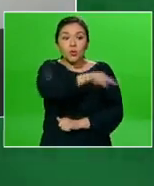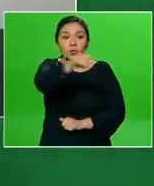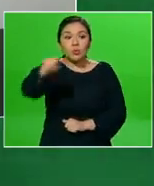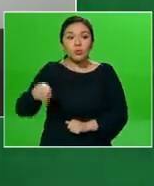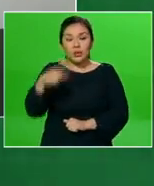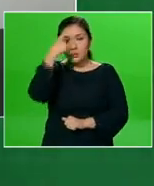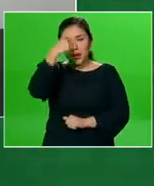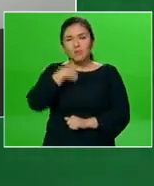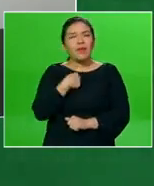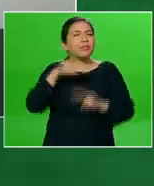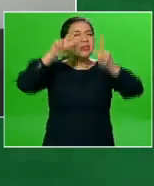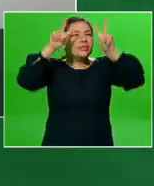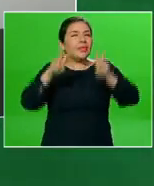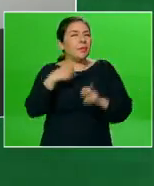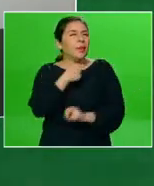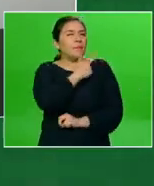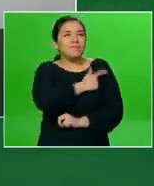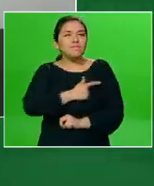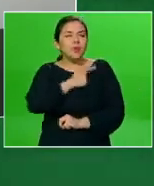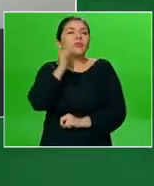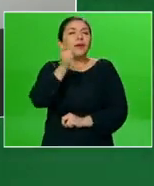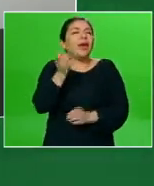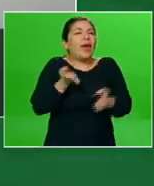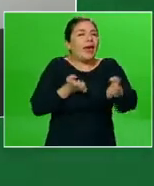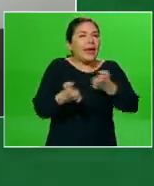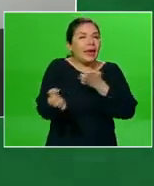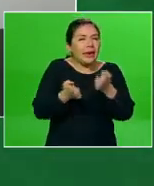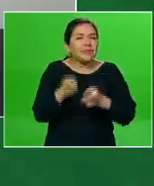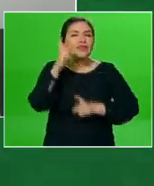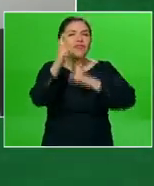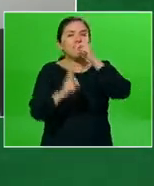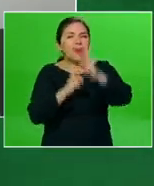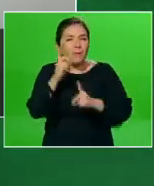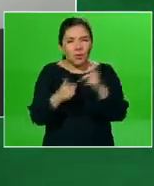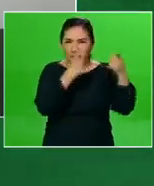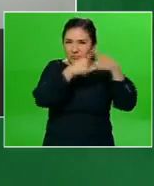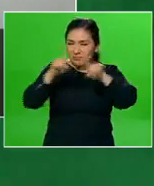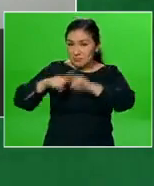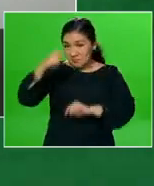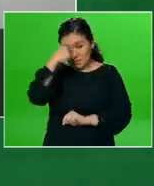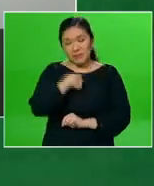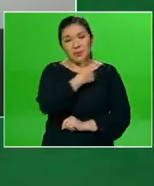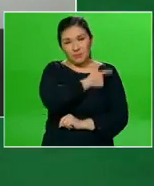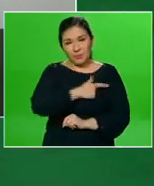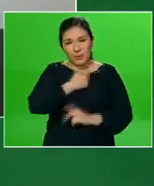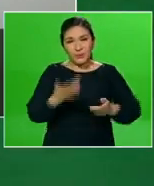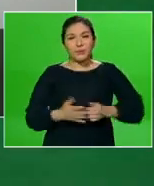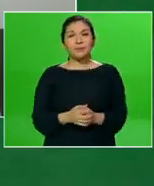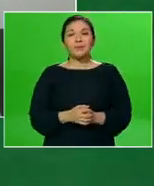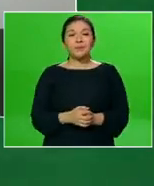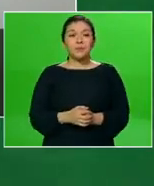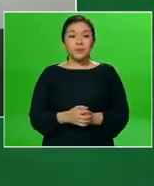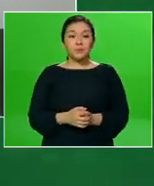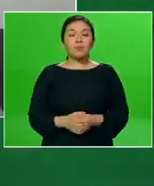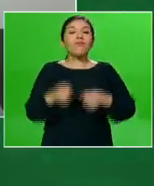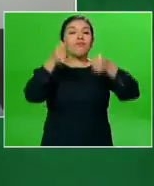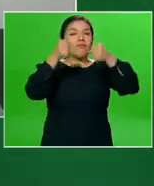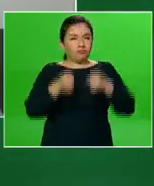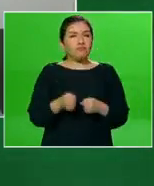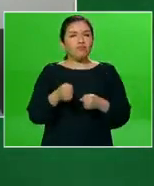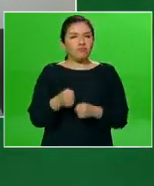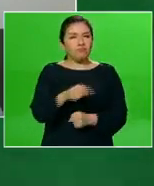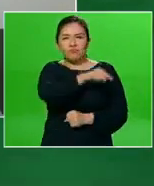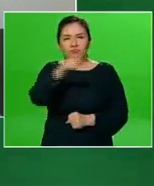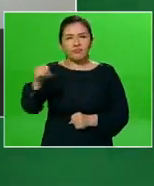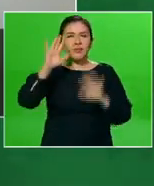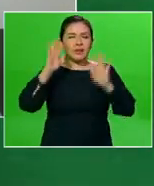que me apasiona mucho que es la actividad física el importe y el ejercicio pues seguramente todos el día